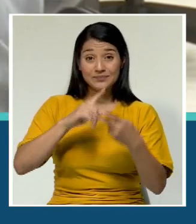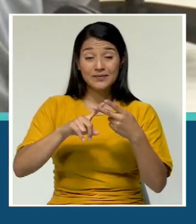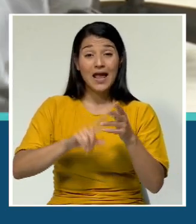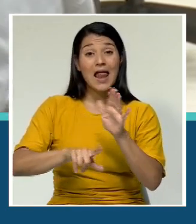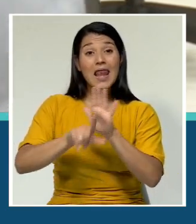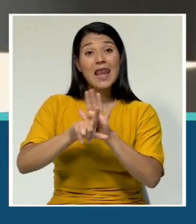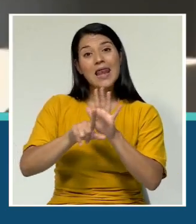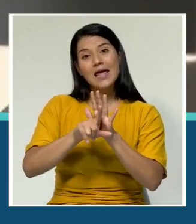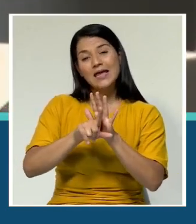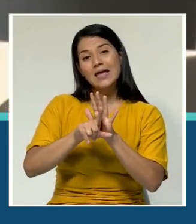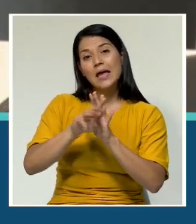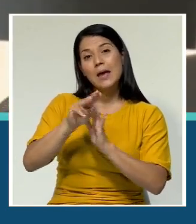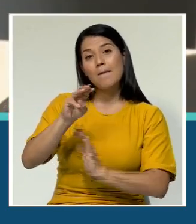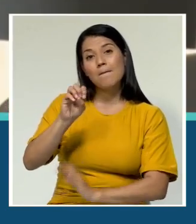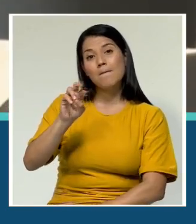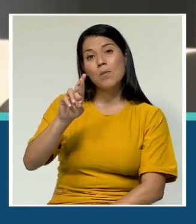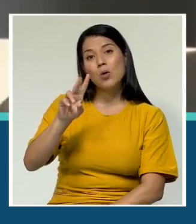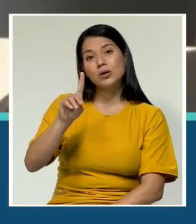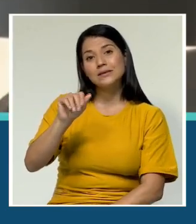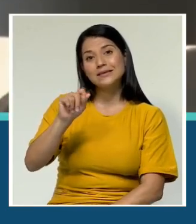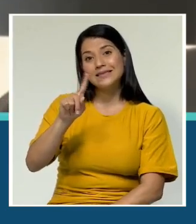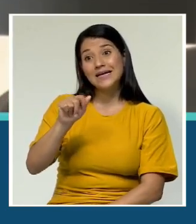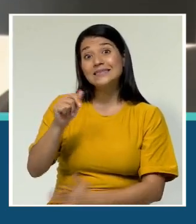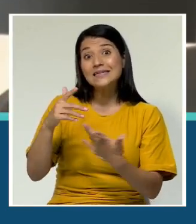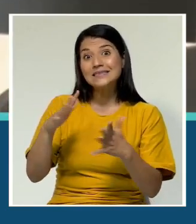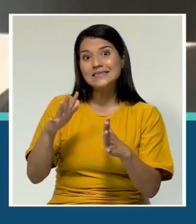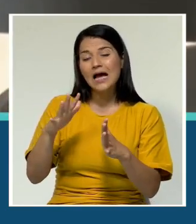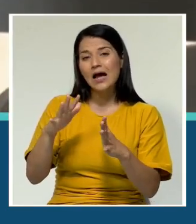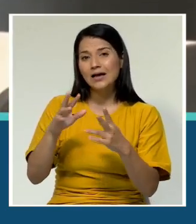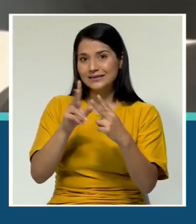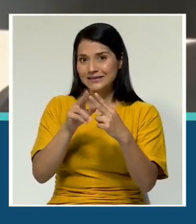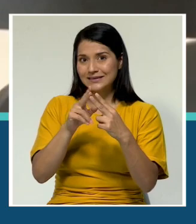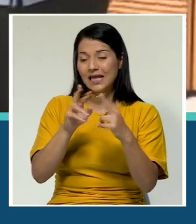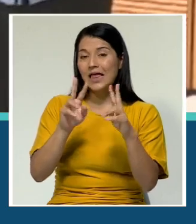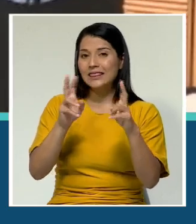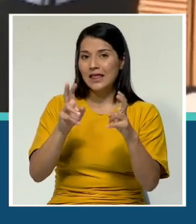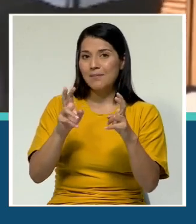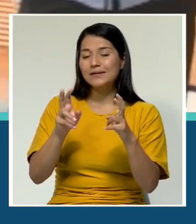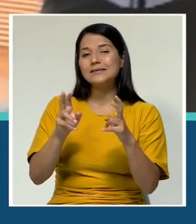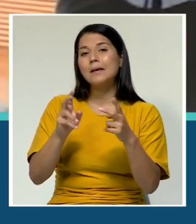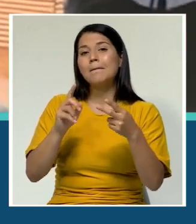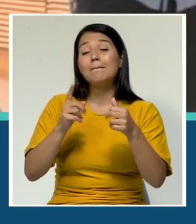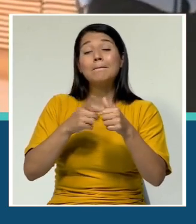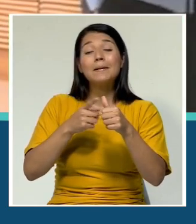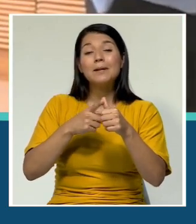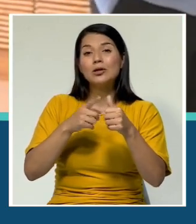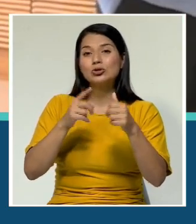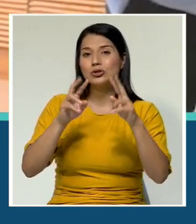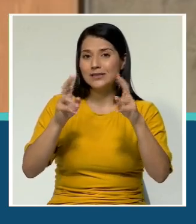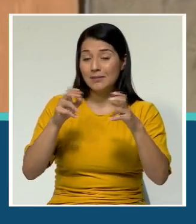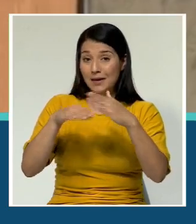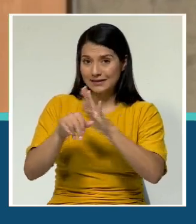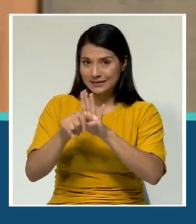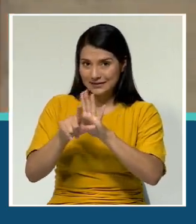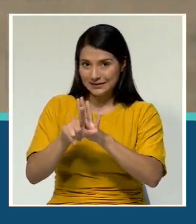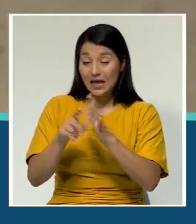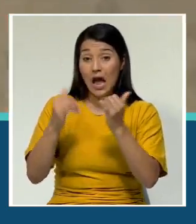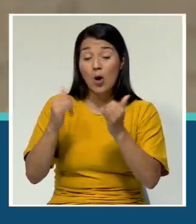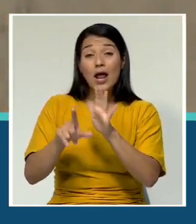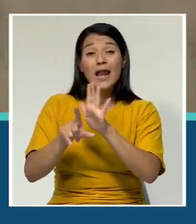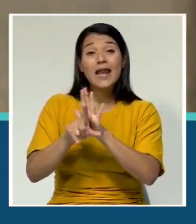El último informe de labores del presidente Carlos Alvarado y la llamada Ley Mordaza ocuparon la primera semana en la Asamblea Legislativa. En